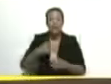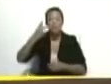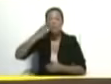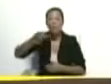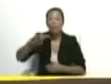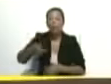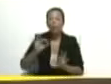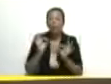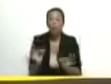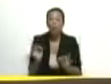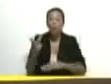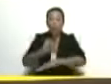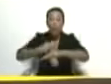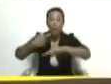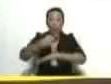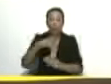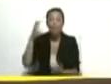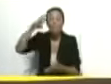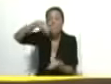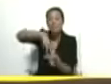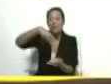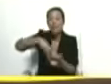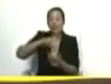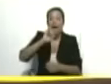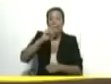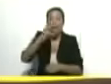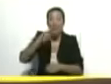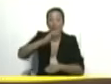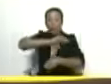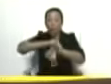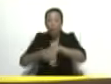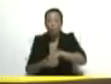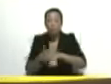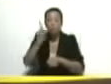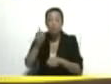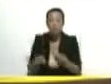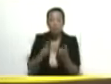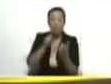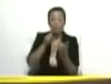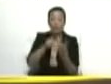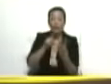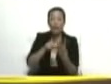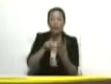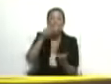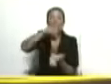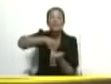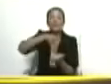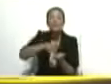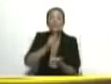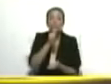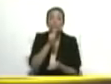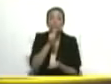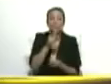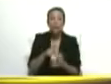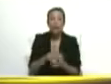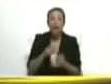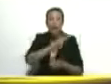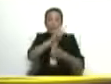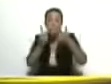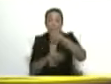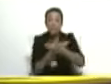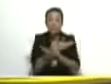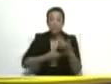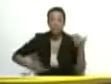político, gobernador del estado Miranda, Héctor Rodríguez Castro, y también con la participación de la